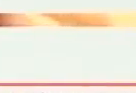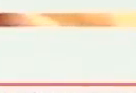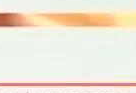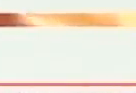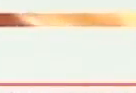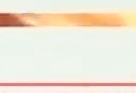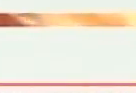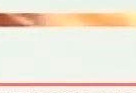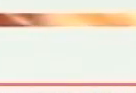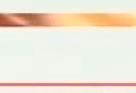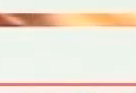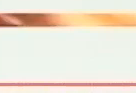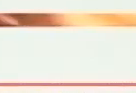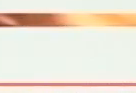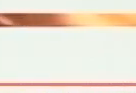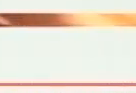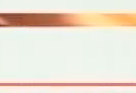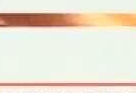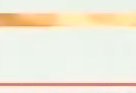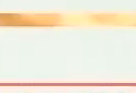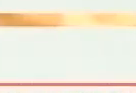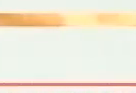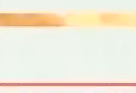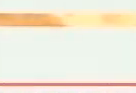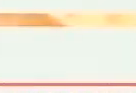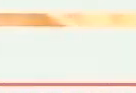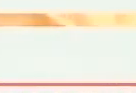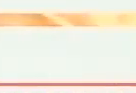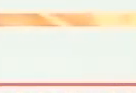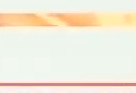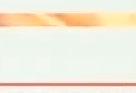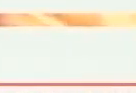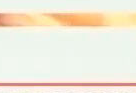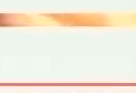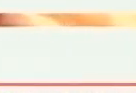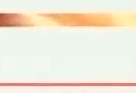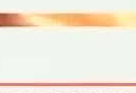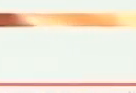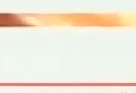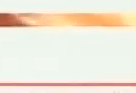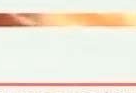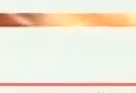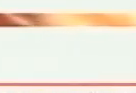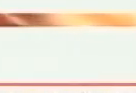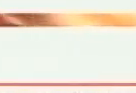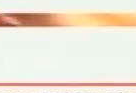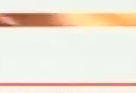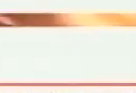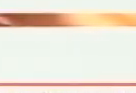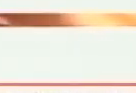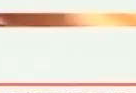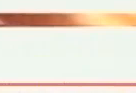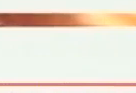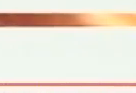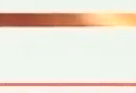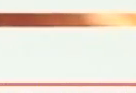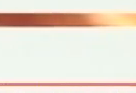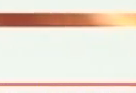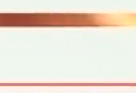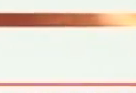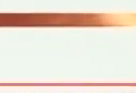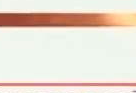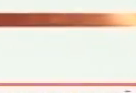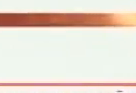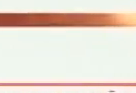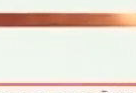legalidad. La Asamblea Nacional no da muestras ni manda señas de querer salirse del desacato. Ellos